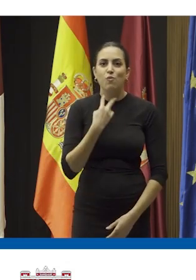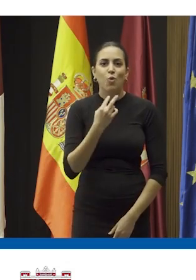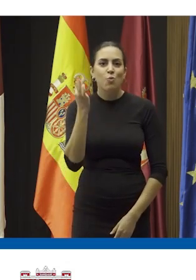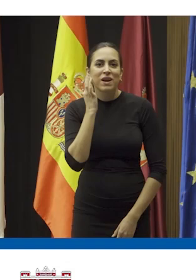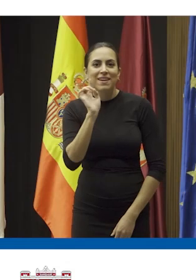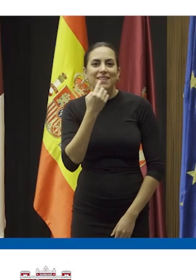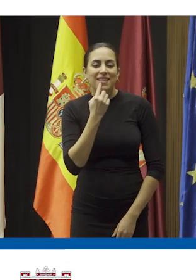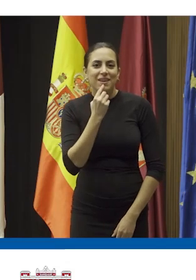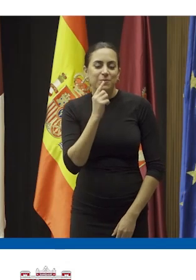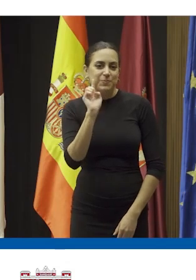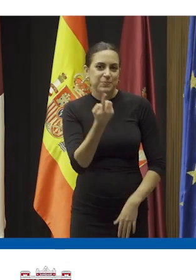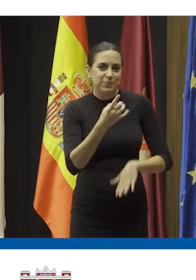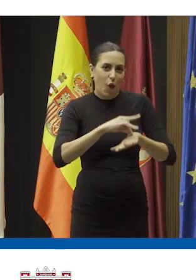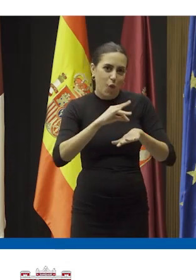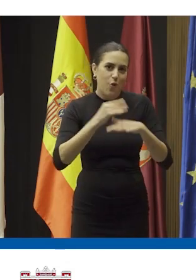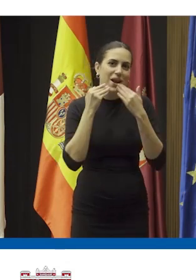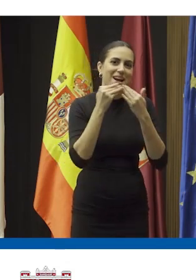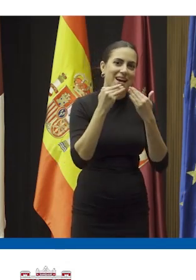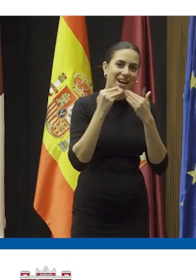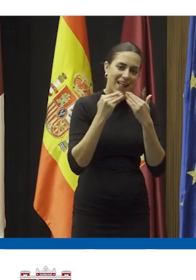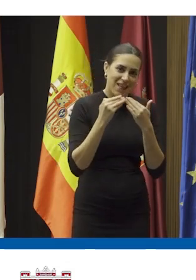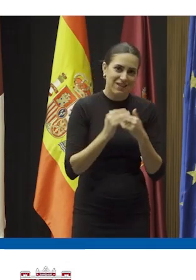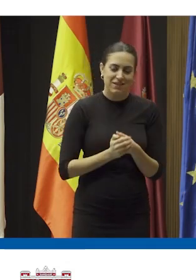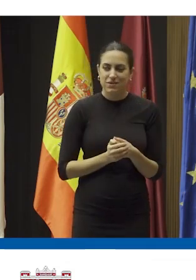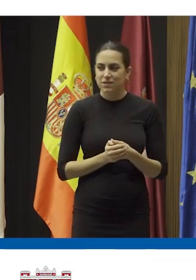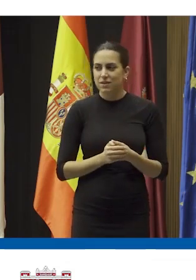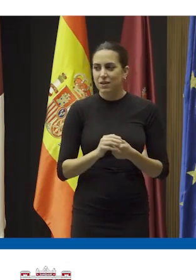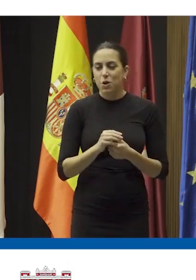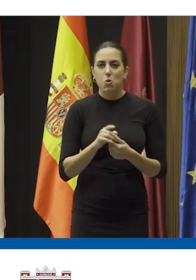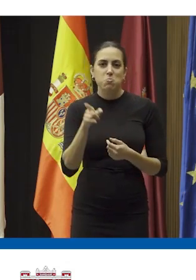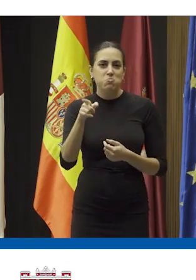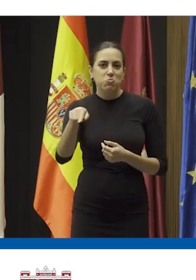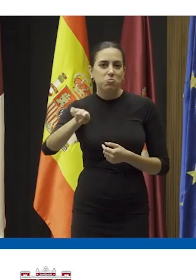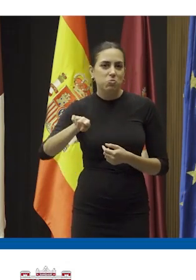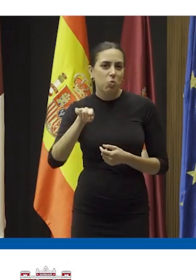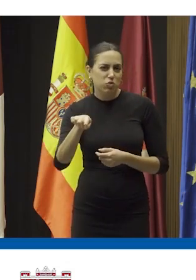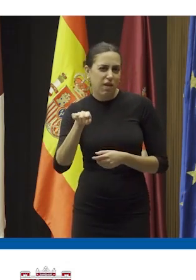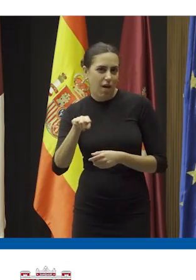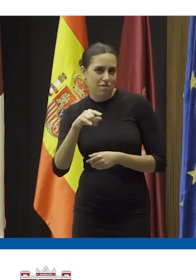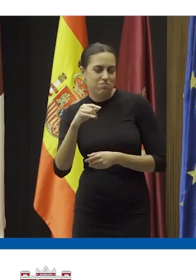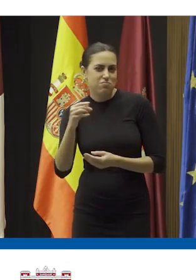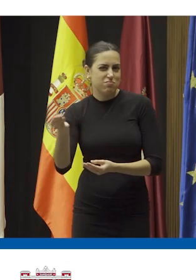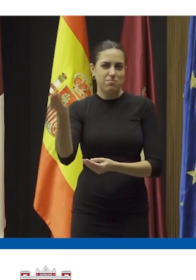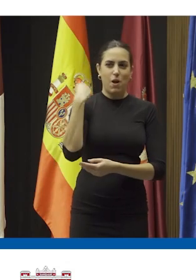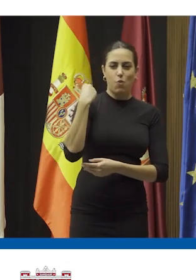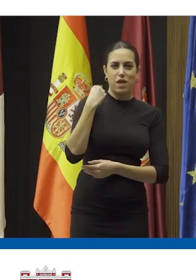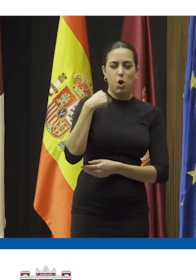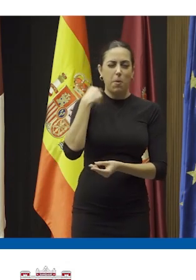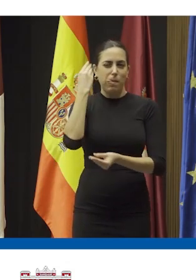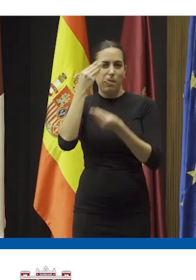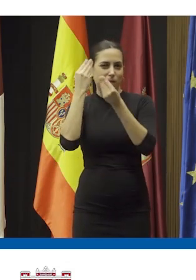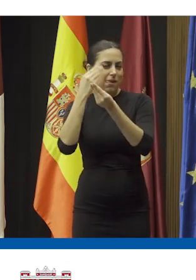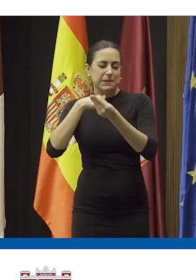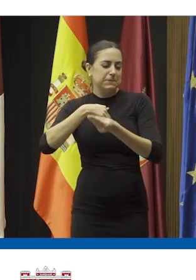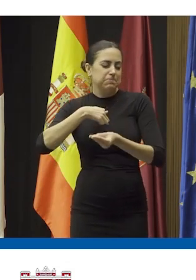Gracias, doctor. Esta última pues pregunta o reflexión que nos ha hecho me ha inspirado.